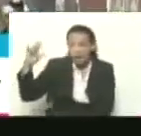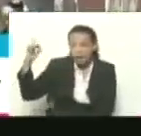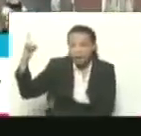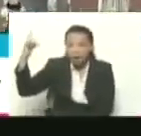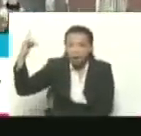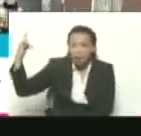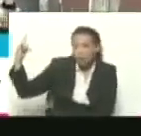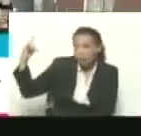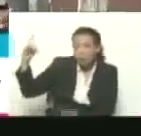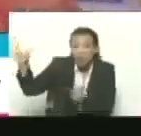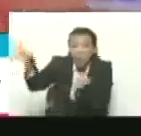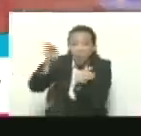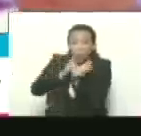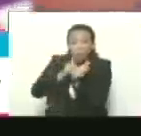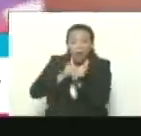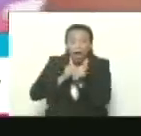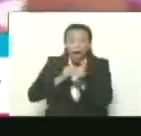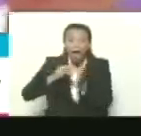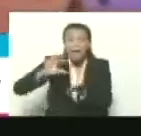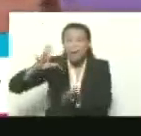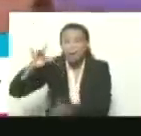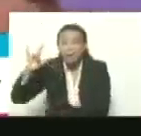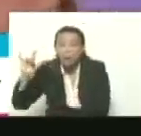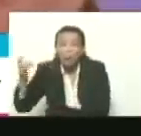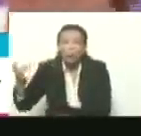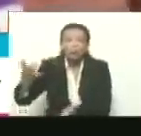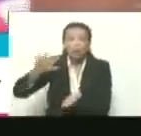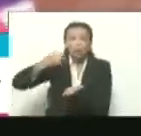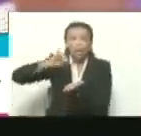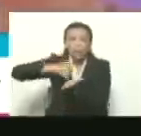y nosotros lo agarramos en las redes. Hay que